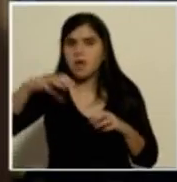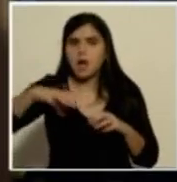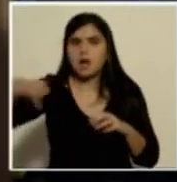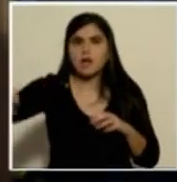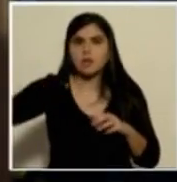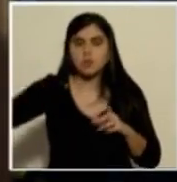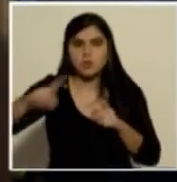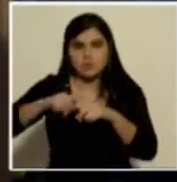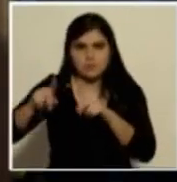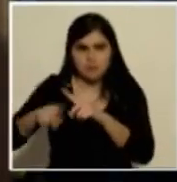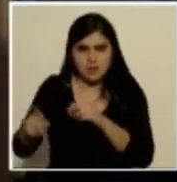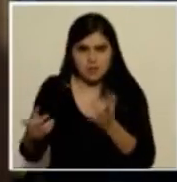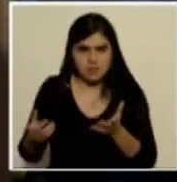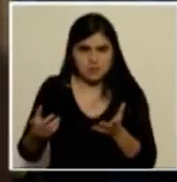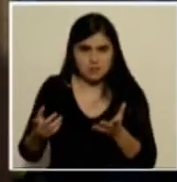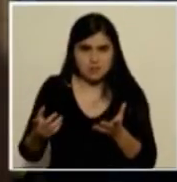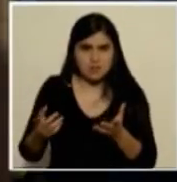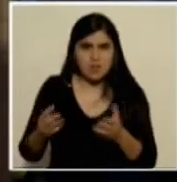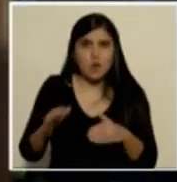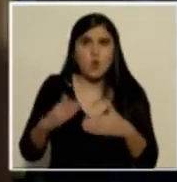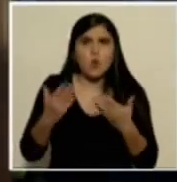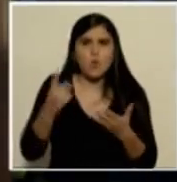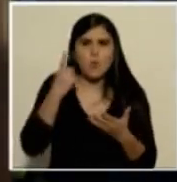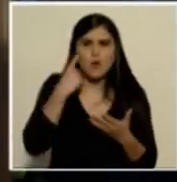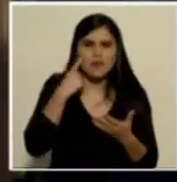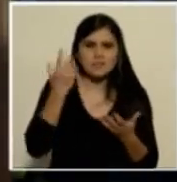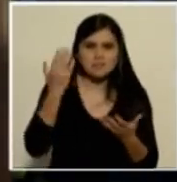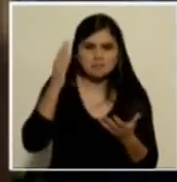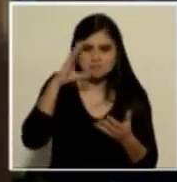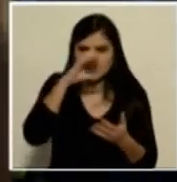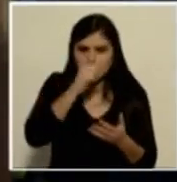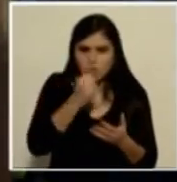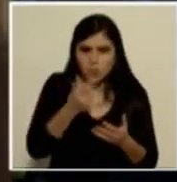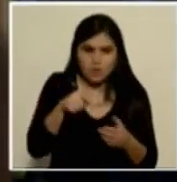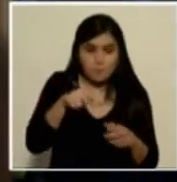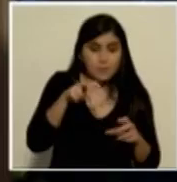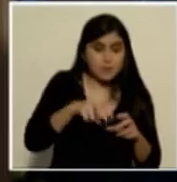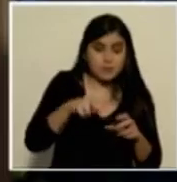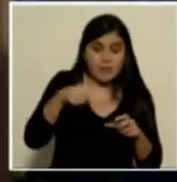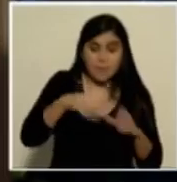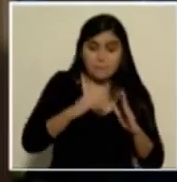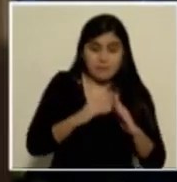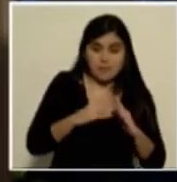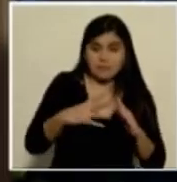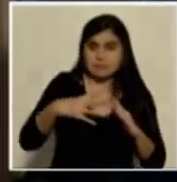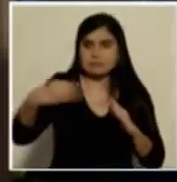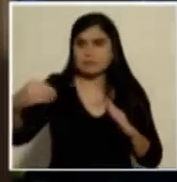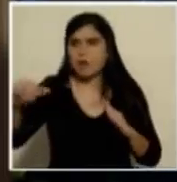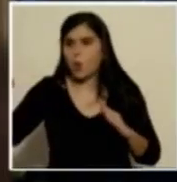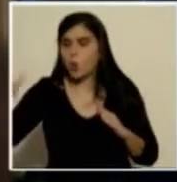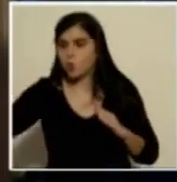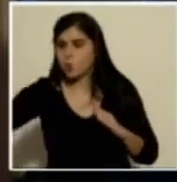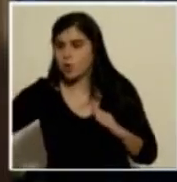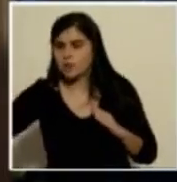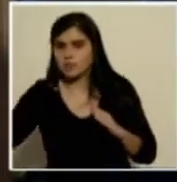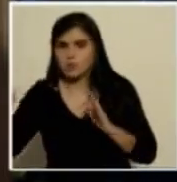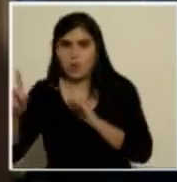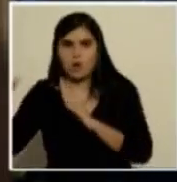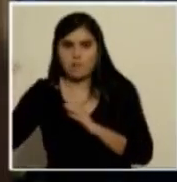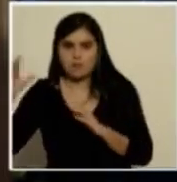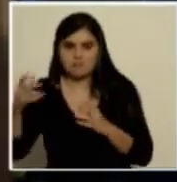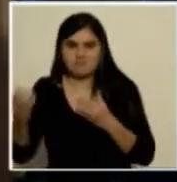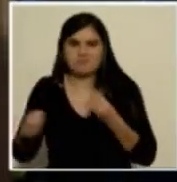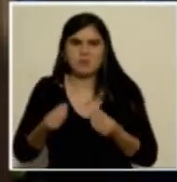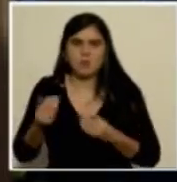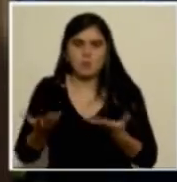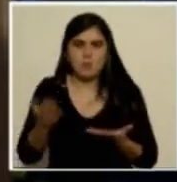innecesarias? Nada más, entonces la carta sí va a aplicar para empleados del sector público, privado e independientes, para la